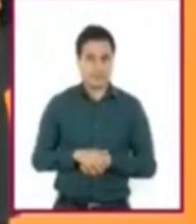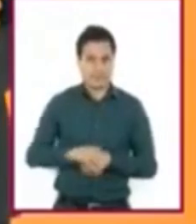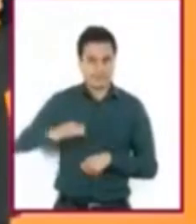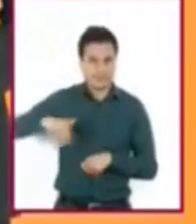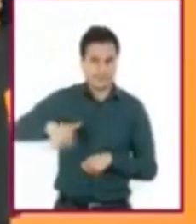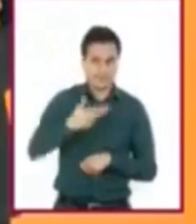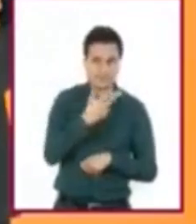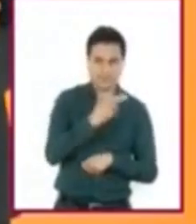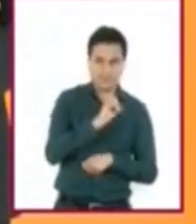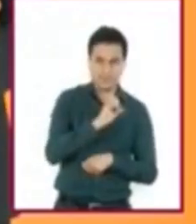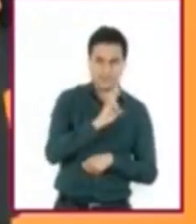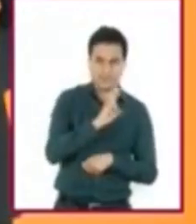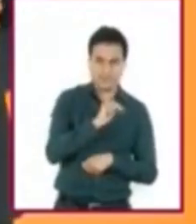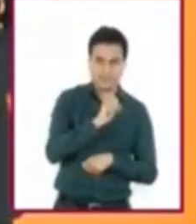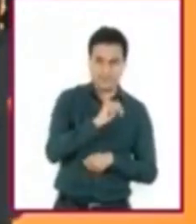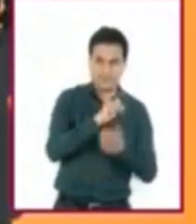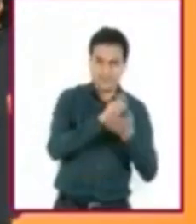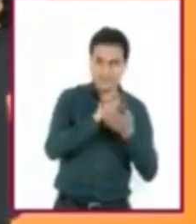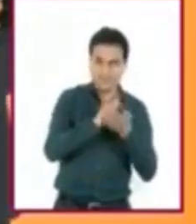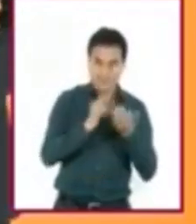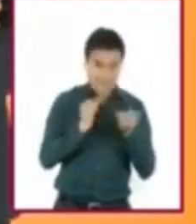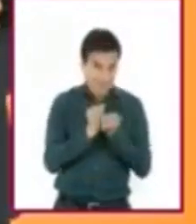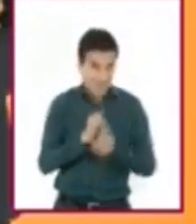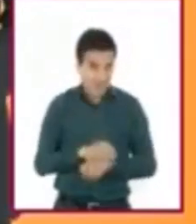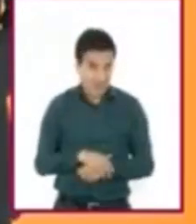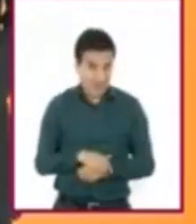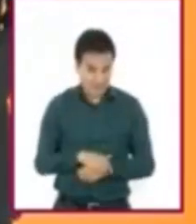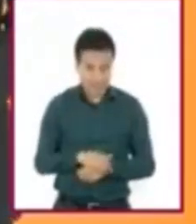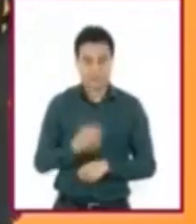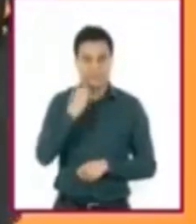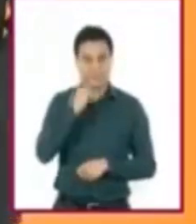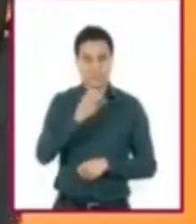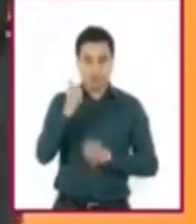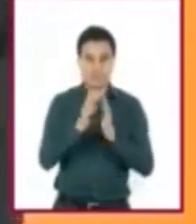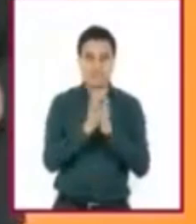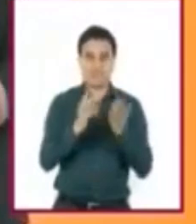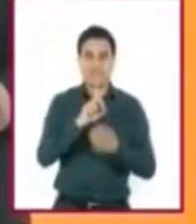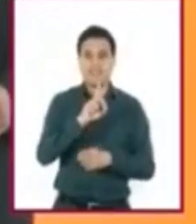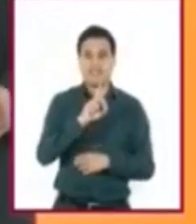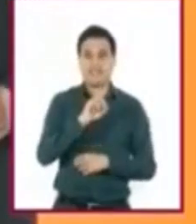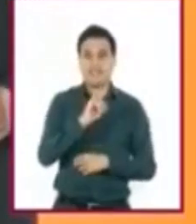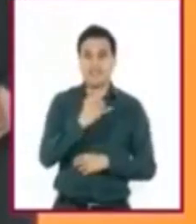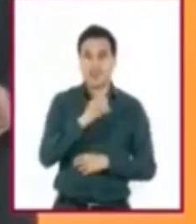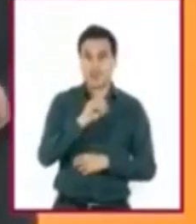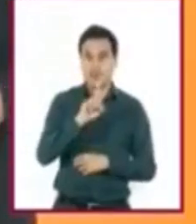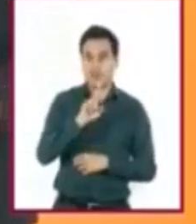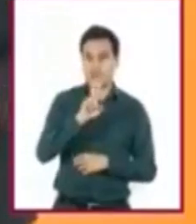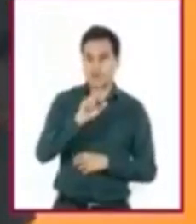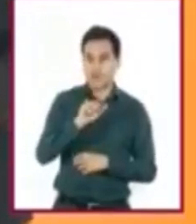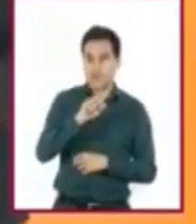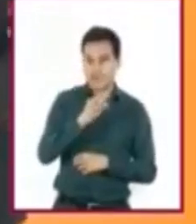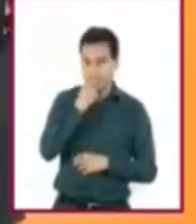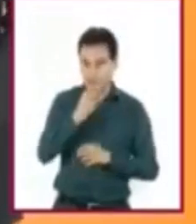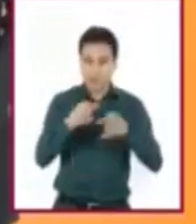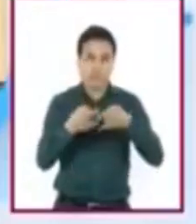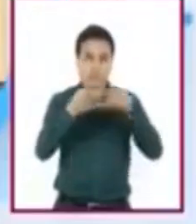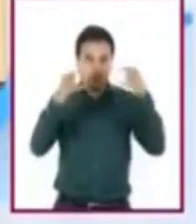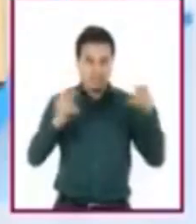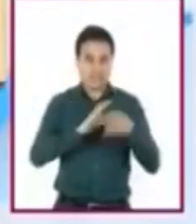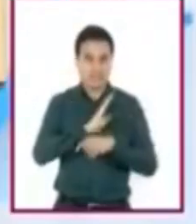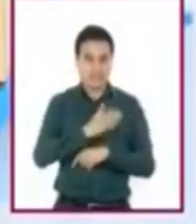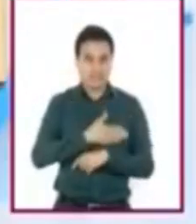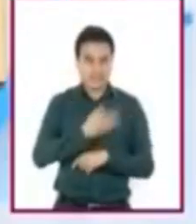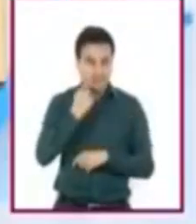Cortés? Veamos por último la versión de Diego Durán en Historia de las Indias de la Nueva España e Islas de Tierra Firme.